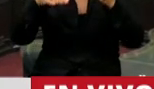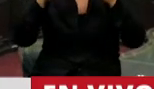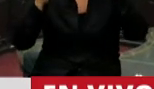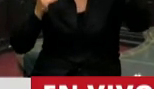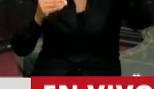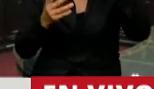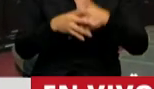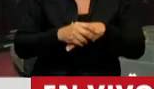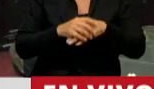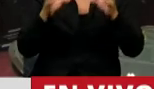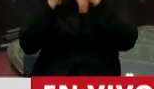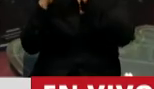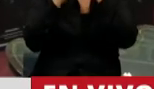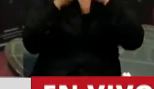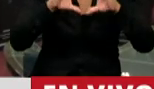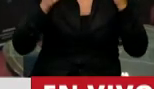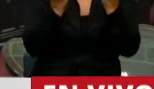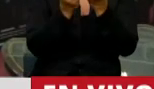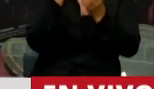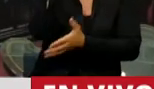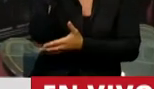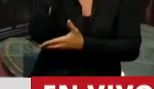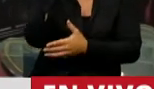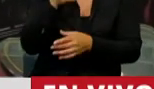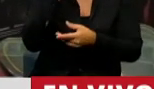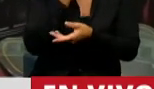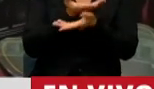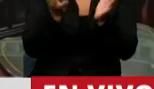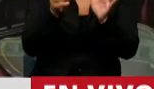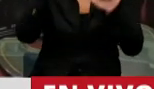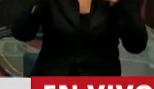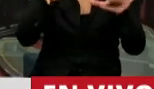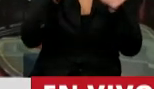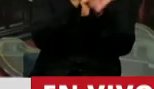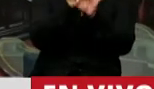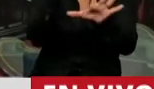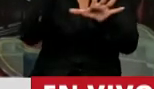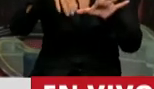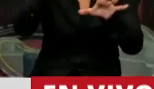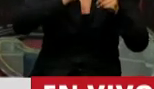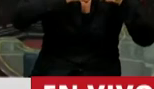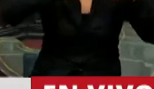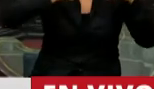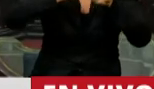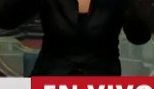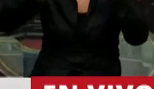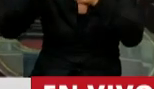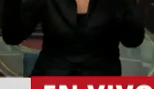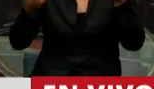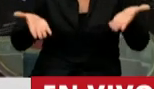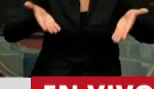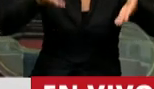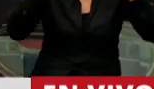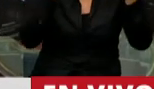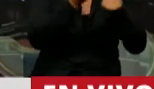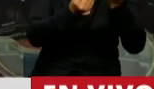El Foro Económico Mundial mostró que de las 8 profesiones que más rápido están creciendo en el mundo, que están generando empleo, que tienen